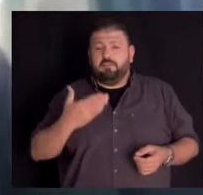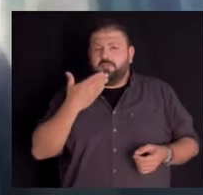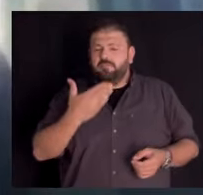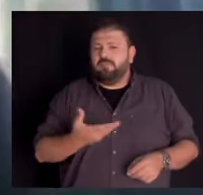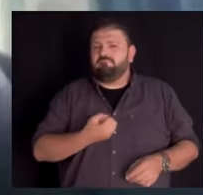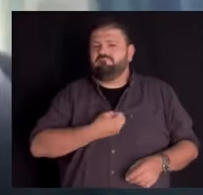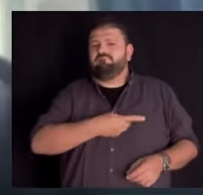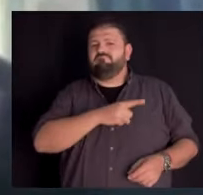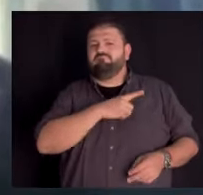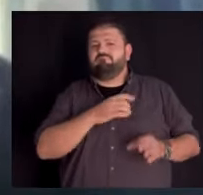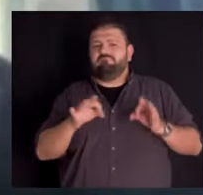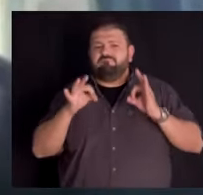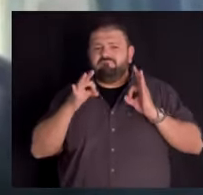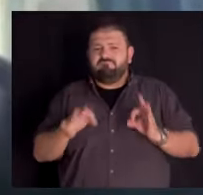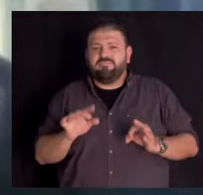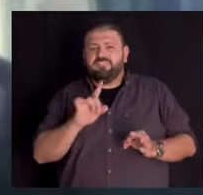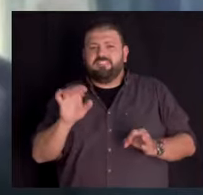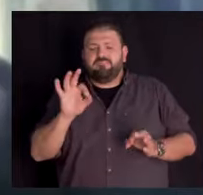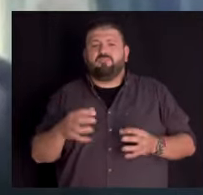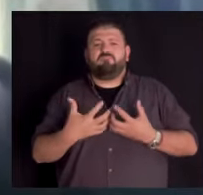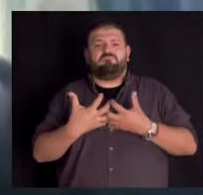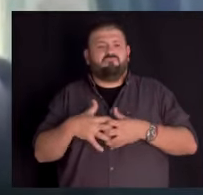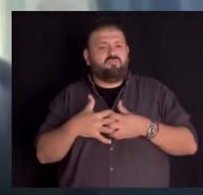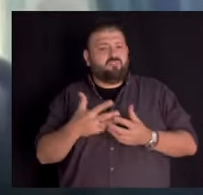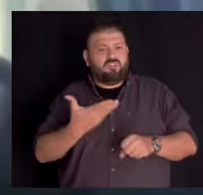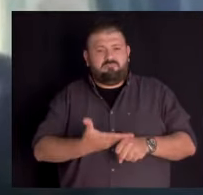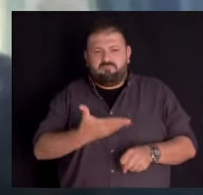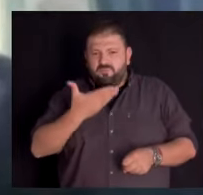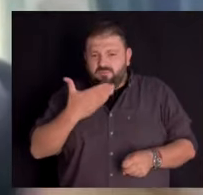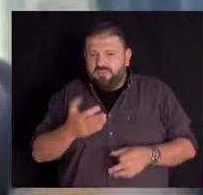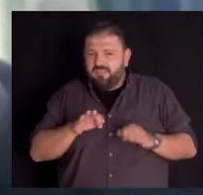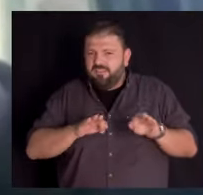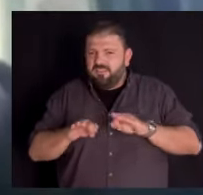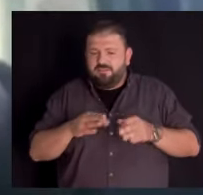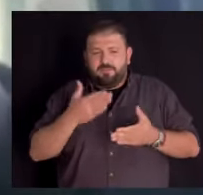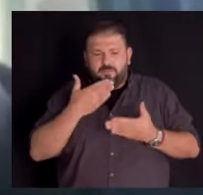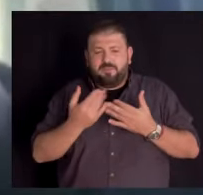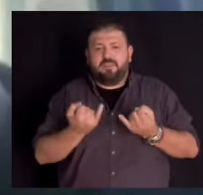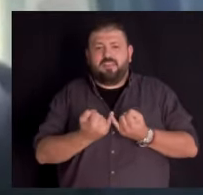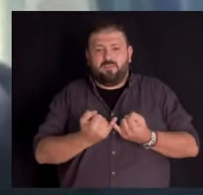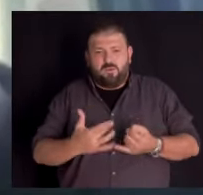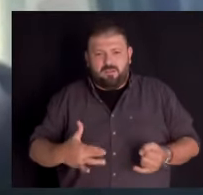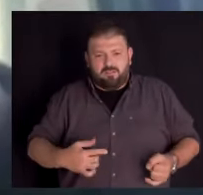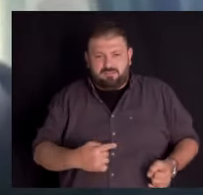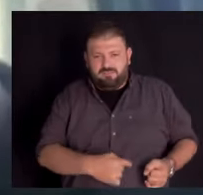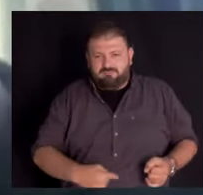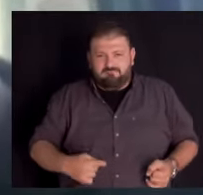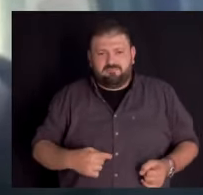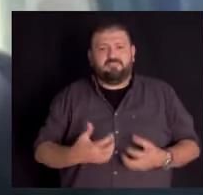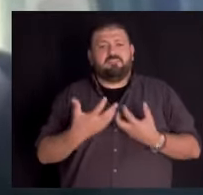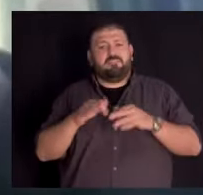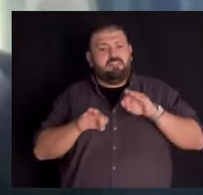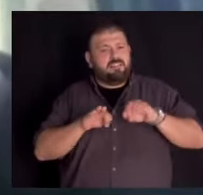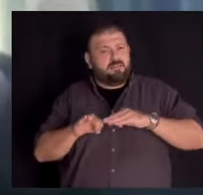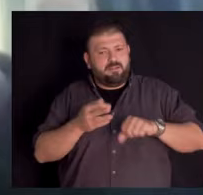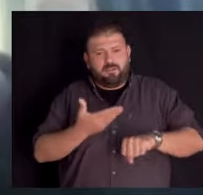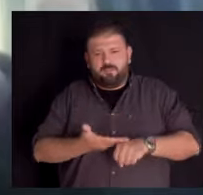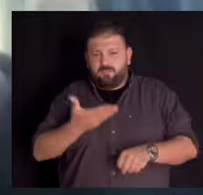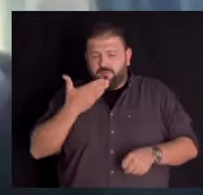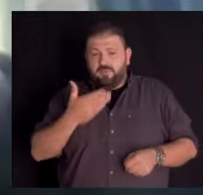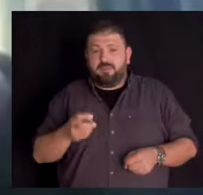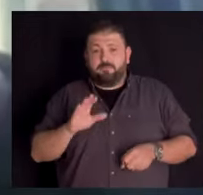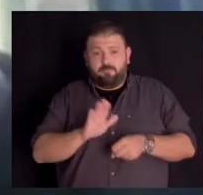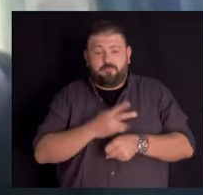una buena circulación, ¿sí? Que el hígado también esté trabajando correctamente, porque el